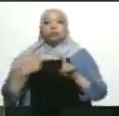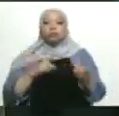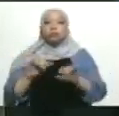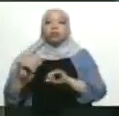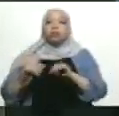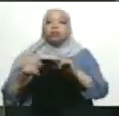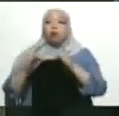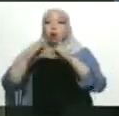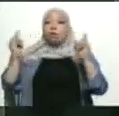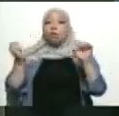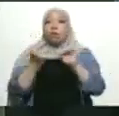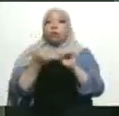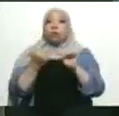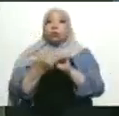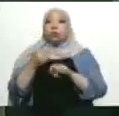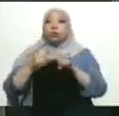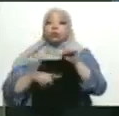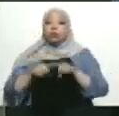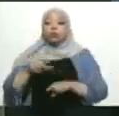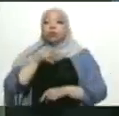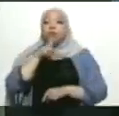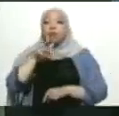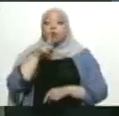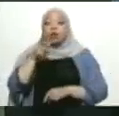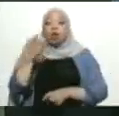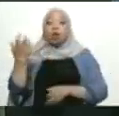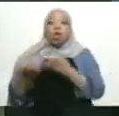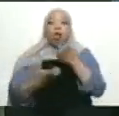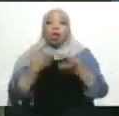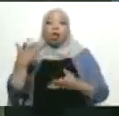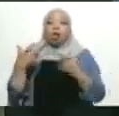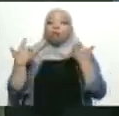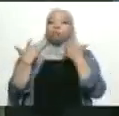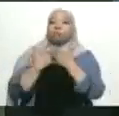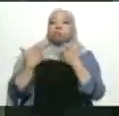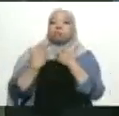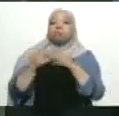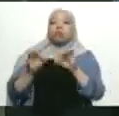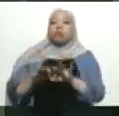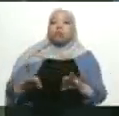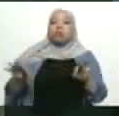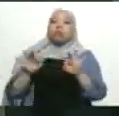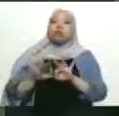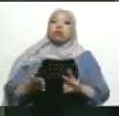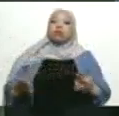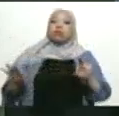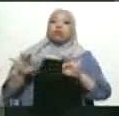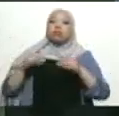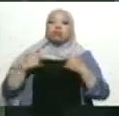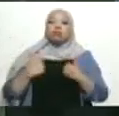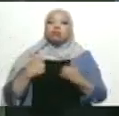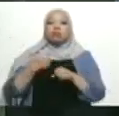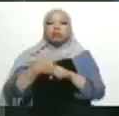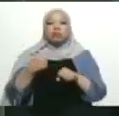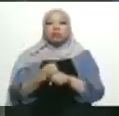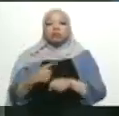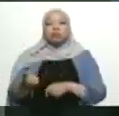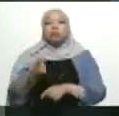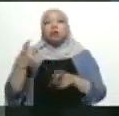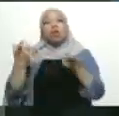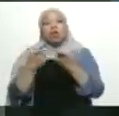explotar, cuando esto era un hervidero que nadie se hubiese atrevido a venir a marchar porque era una zona de